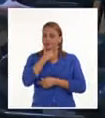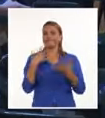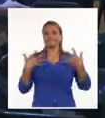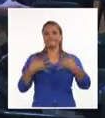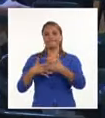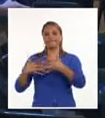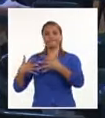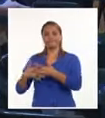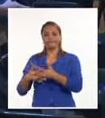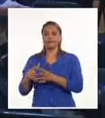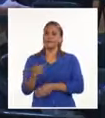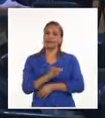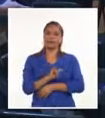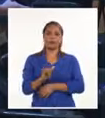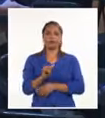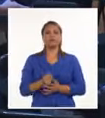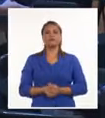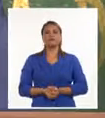así